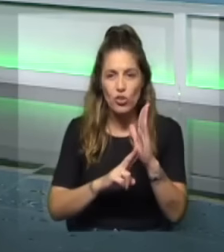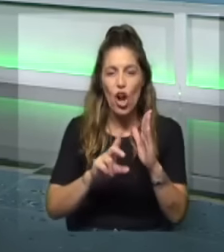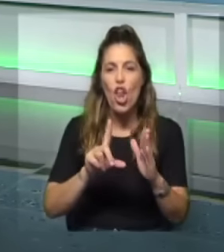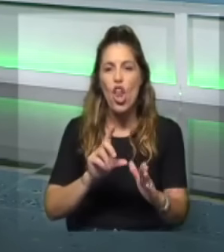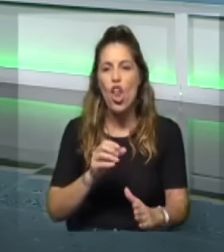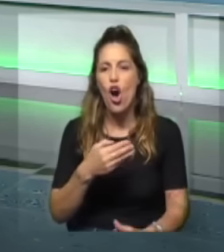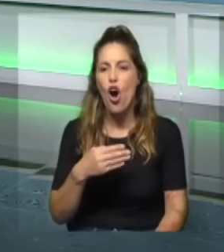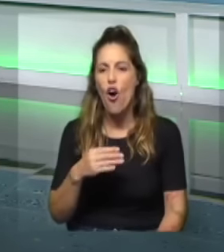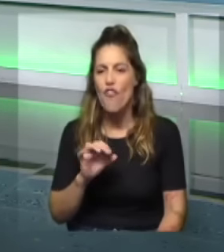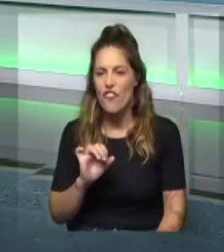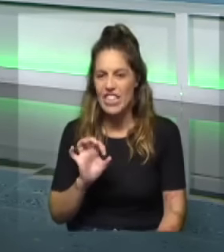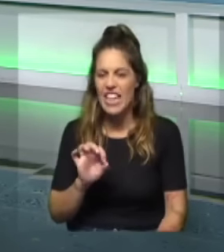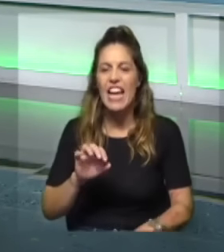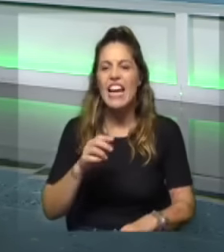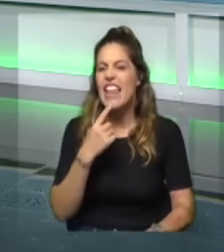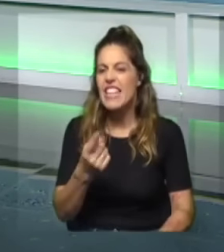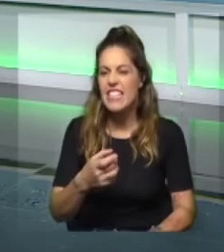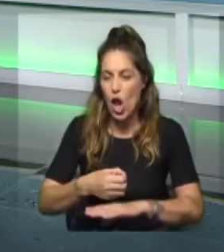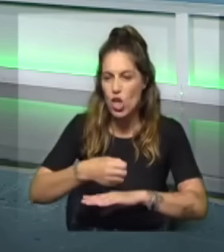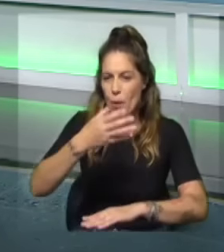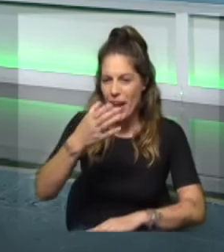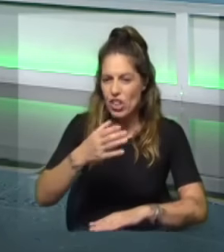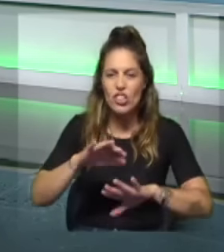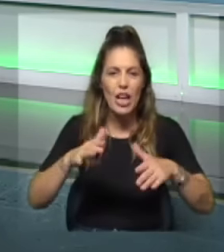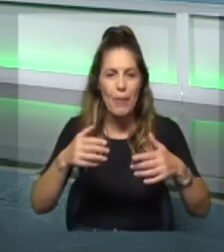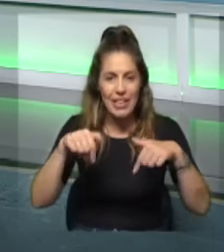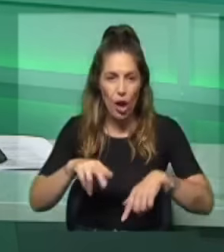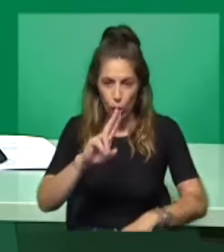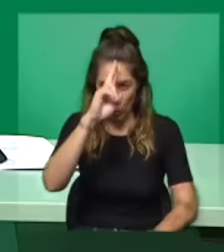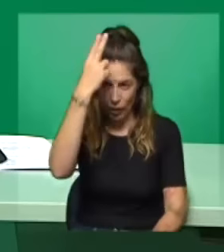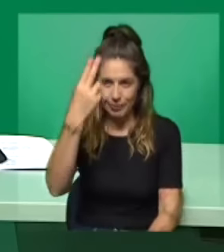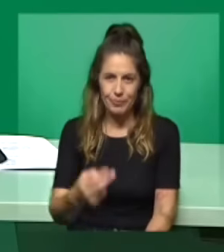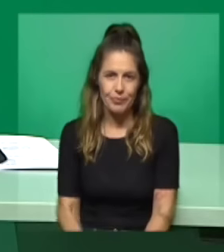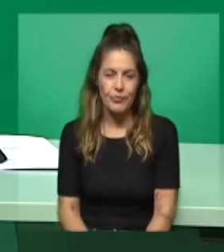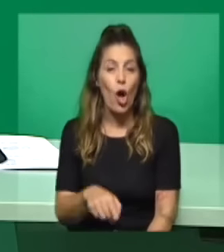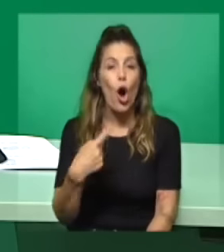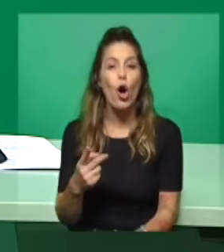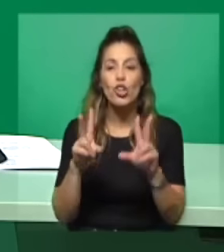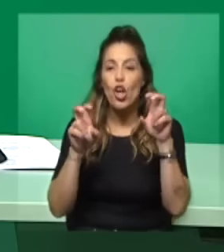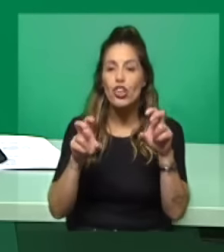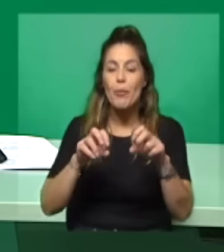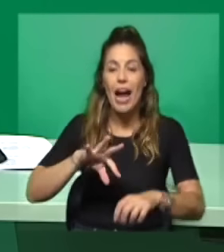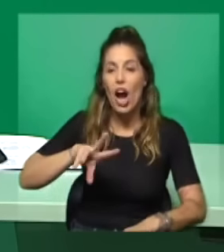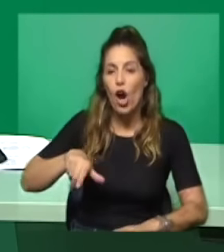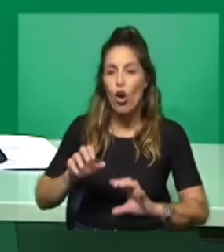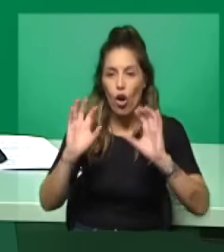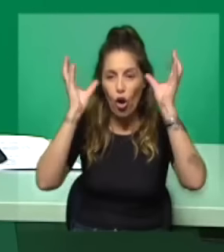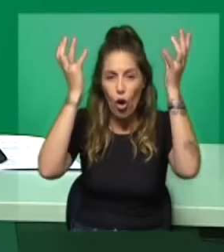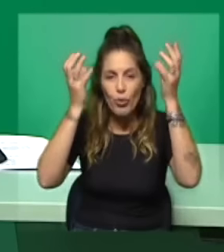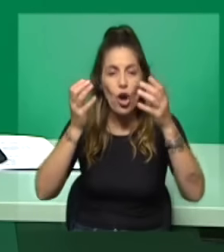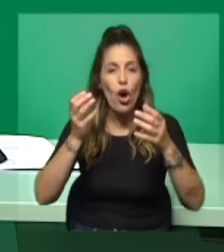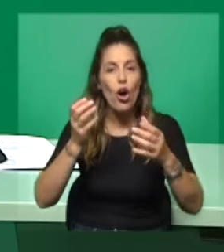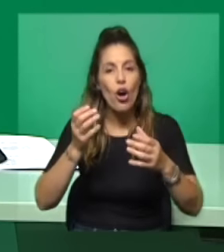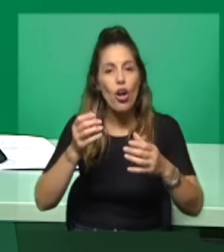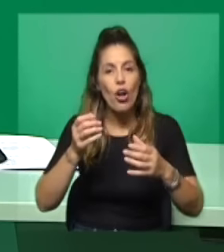es lo que dicen los expertos y también qué es lo que sucede con el caso uruguayo otro asunto eh la rapiña sufrida en las últimas horas por